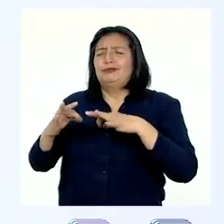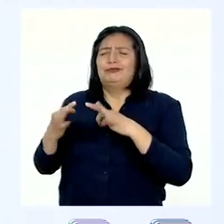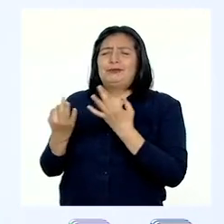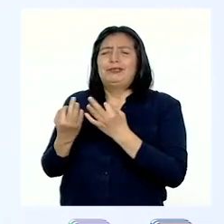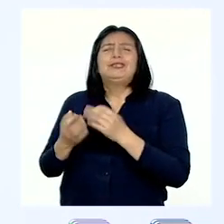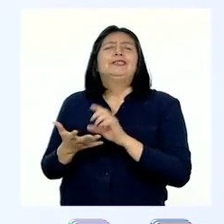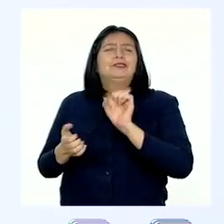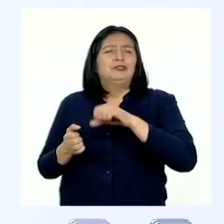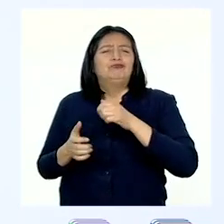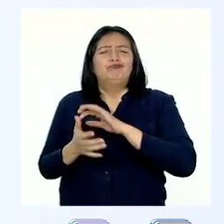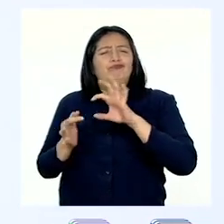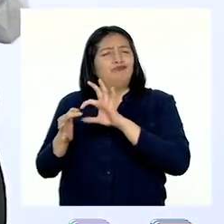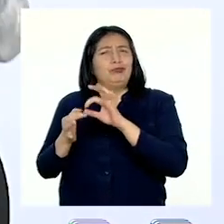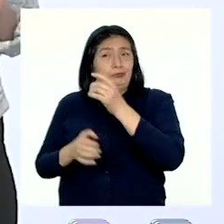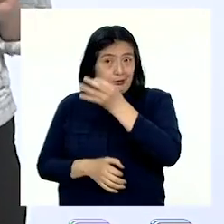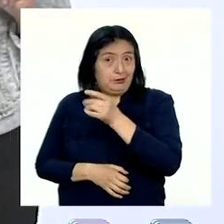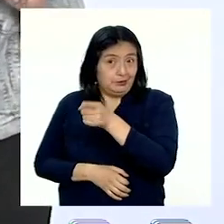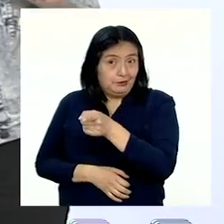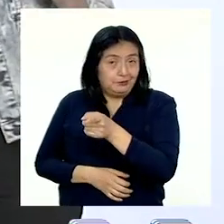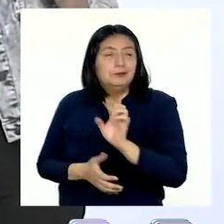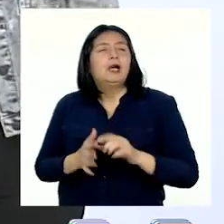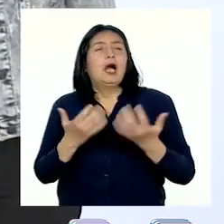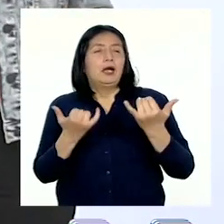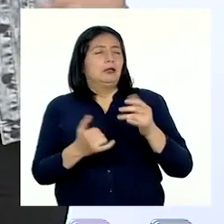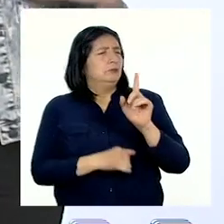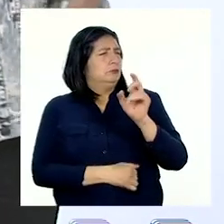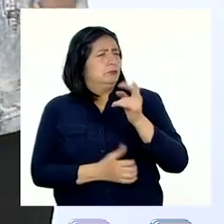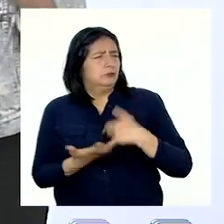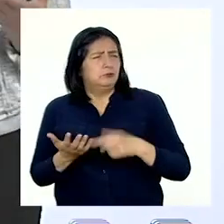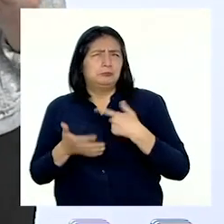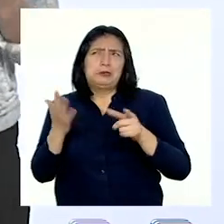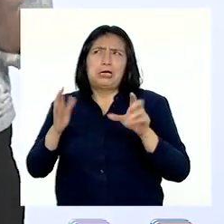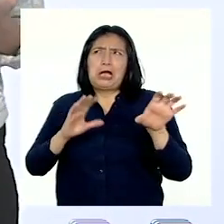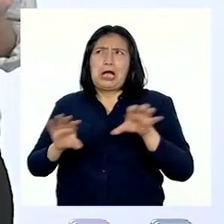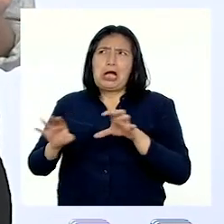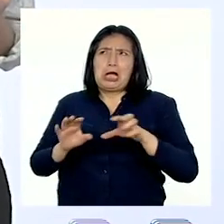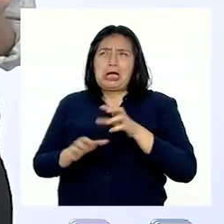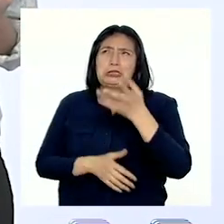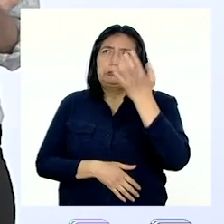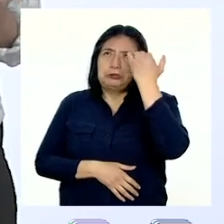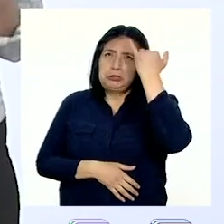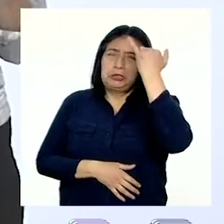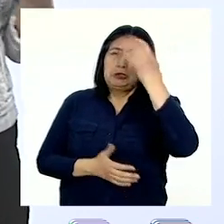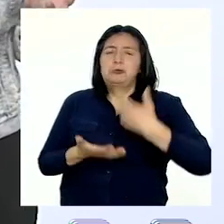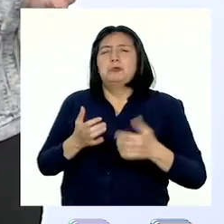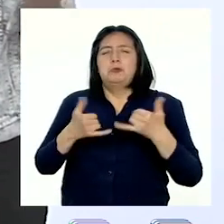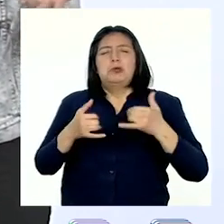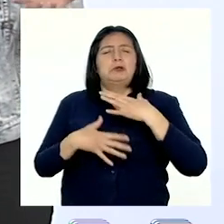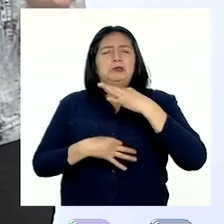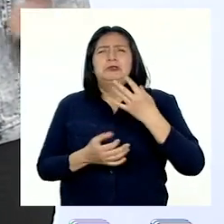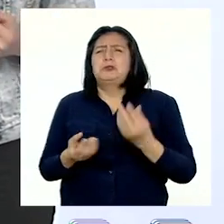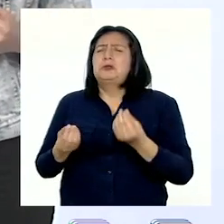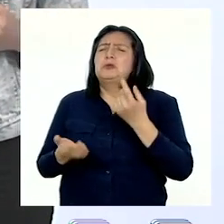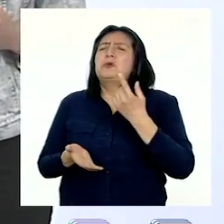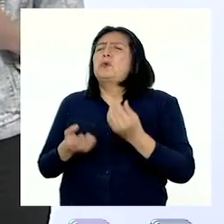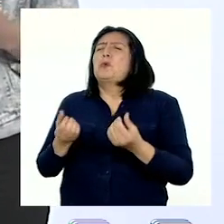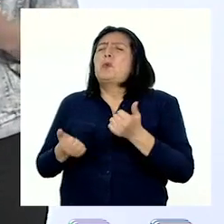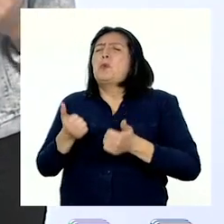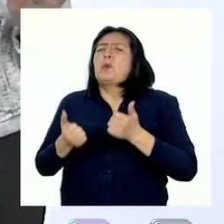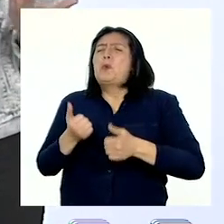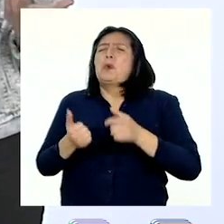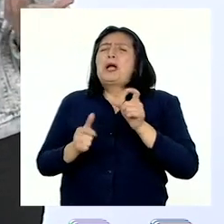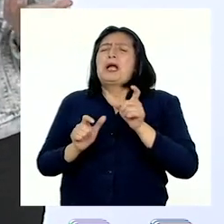unir mucho más. ¿Verdad, chicos? Ahora, profesor, para crear un juego interesante, ¿cómo sabremos qué preguntas son